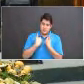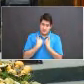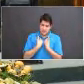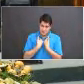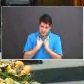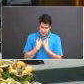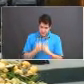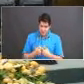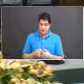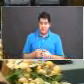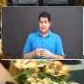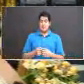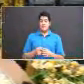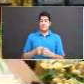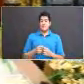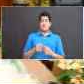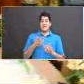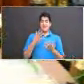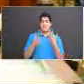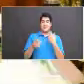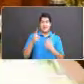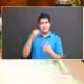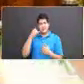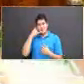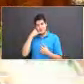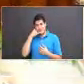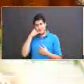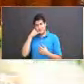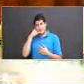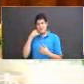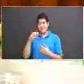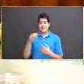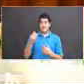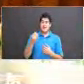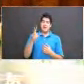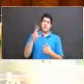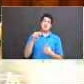puro de aquellos celulares que, hablando de celulares, ¿verdad? Que ya no tienen.